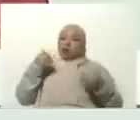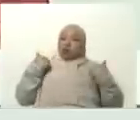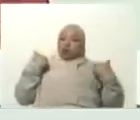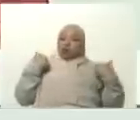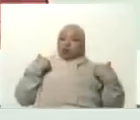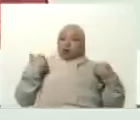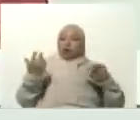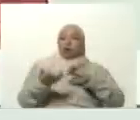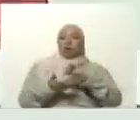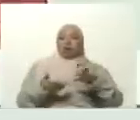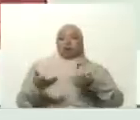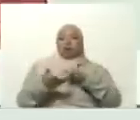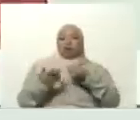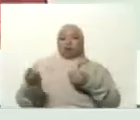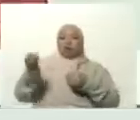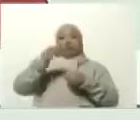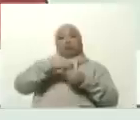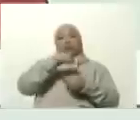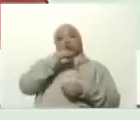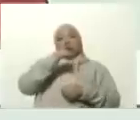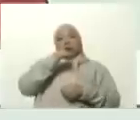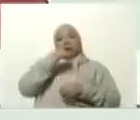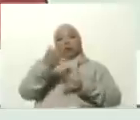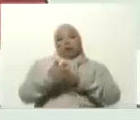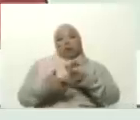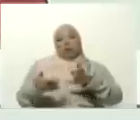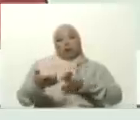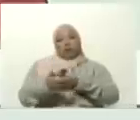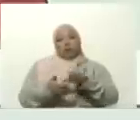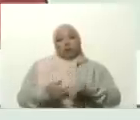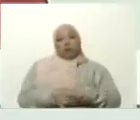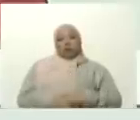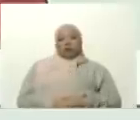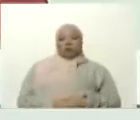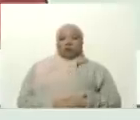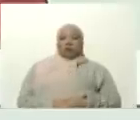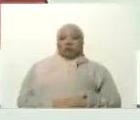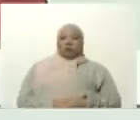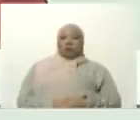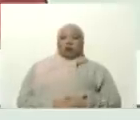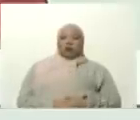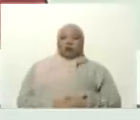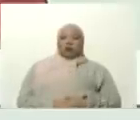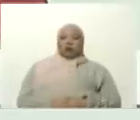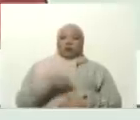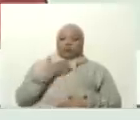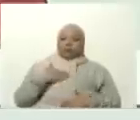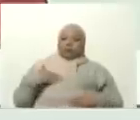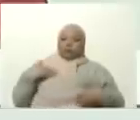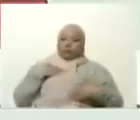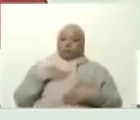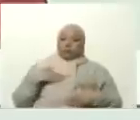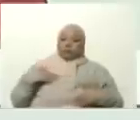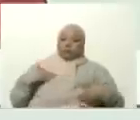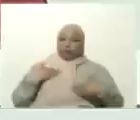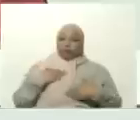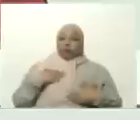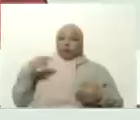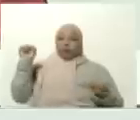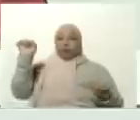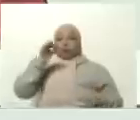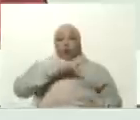las consecuencias de las peleas internas de algún sector. de bienvenida a esa reunión, el Partido Socialista Unido de